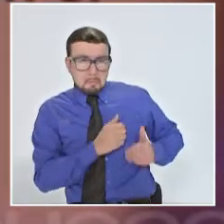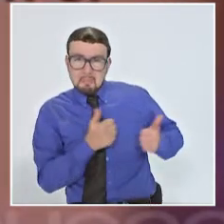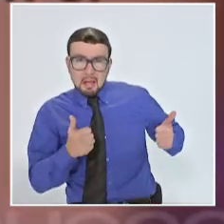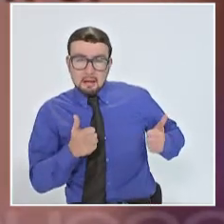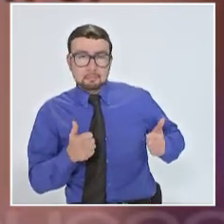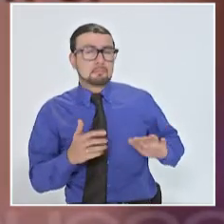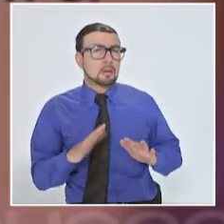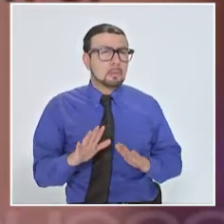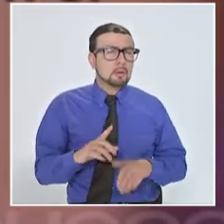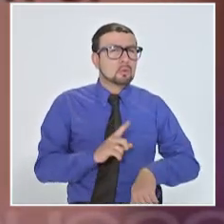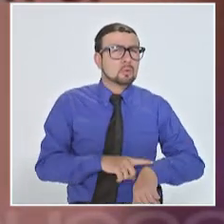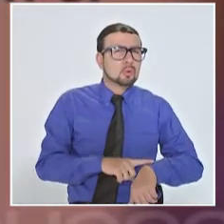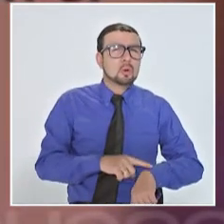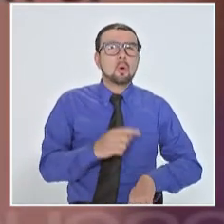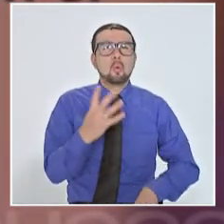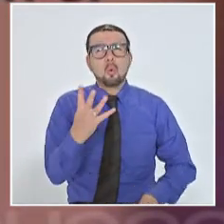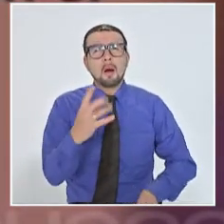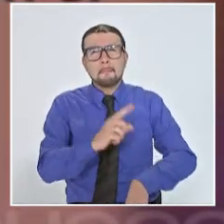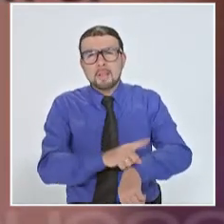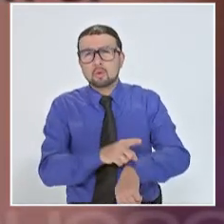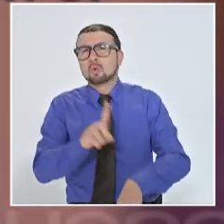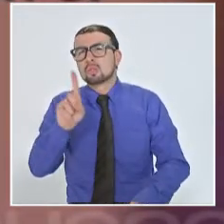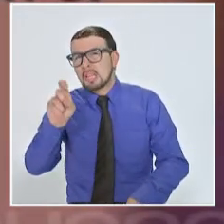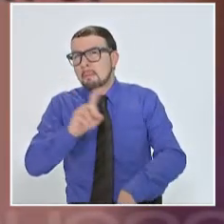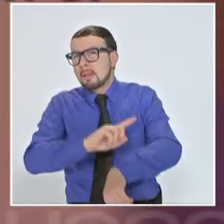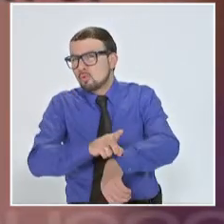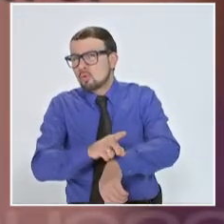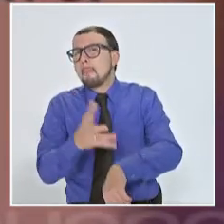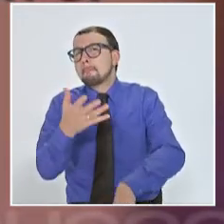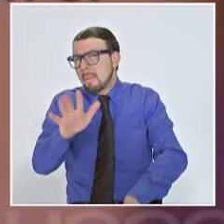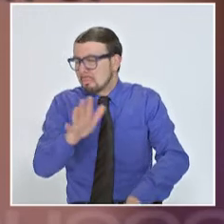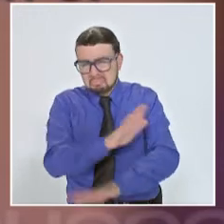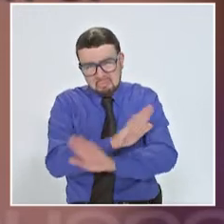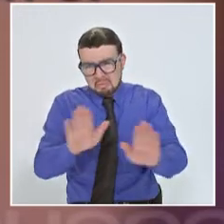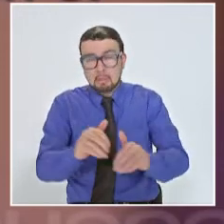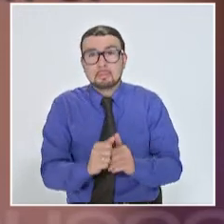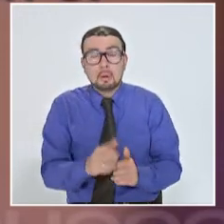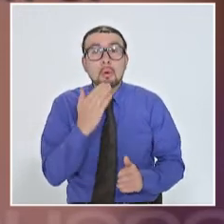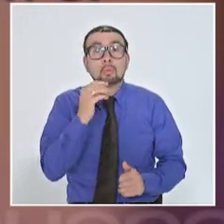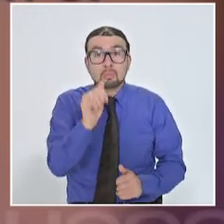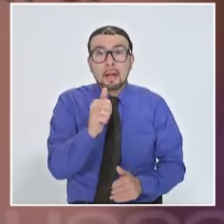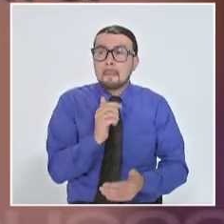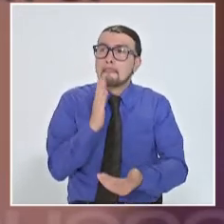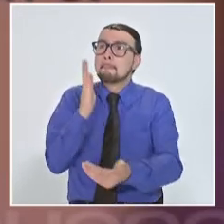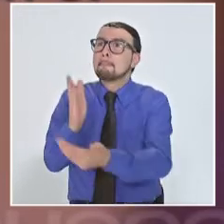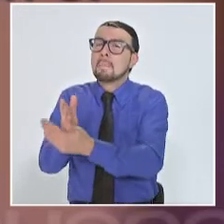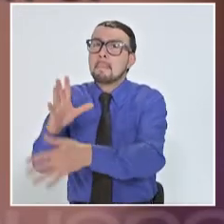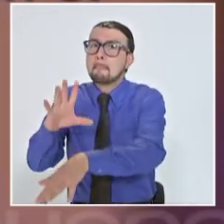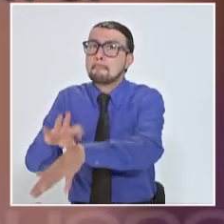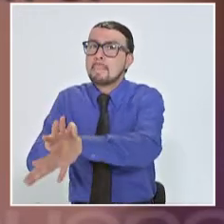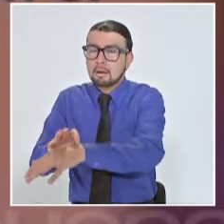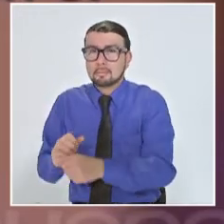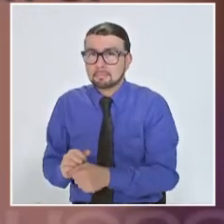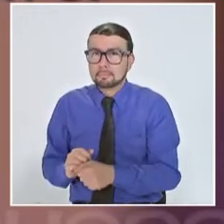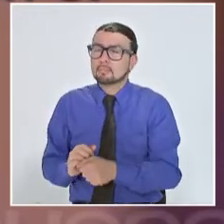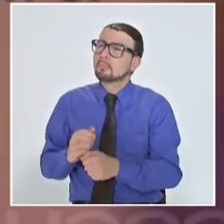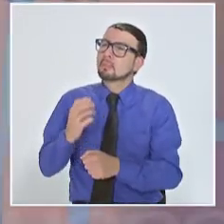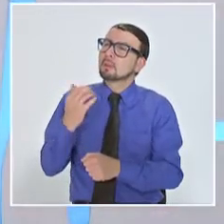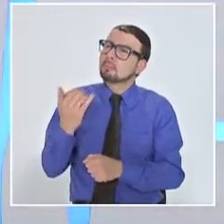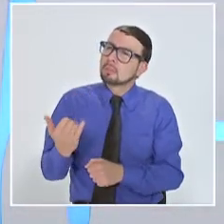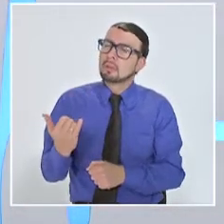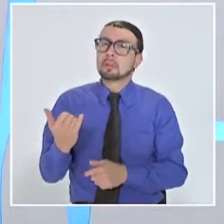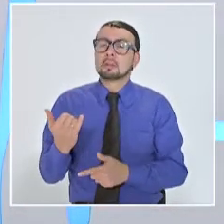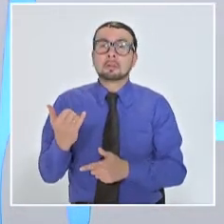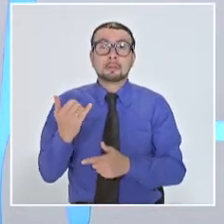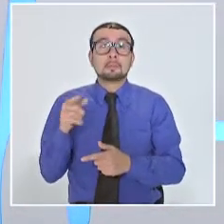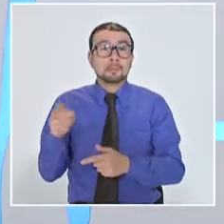debe durar entre 4 a 6 minutos. Si usted, señora, va donde un médico y le hace un examen, en la consulta el que le hizo el